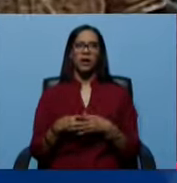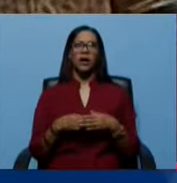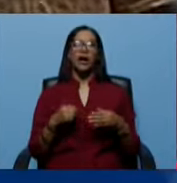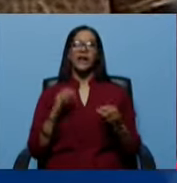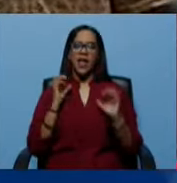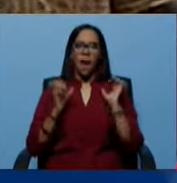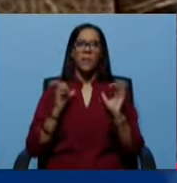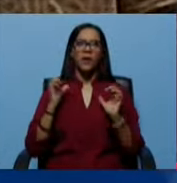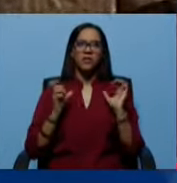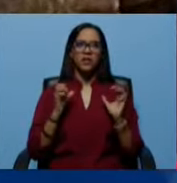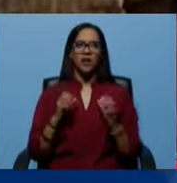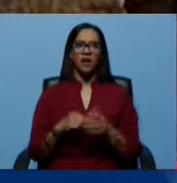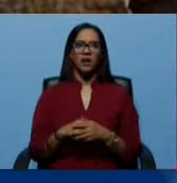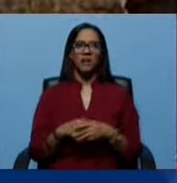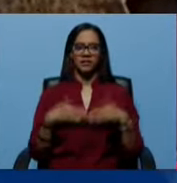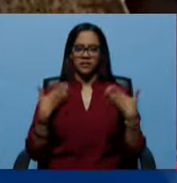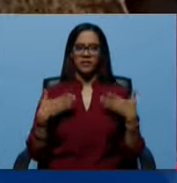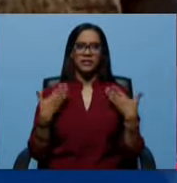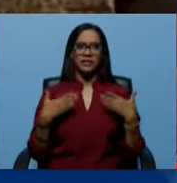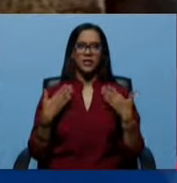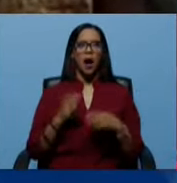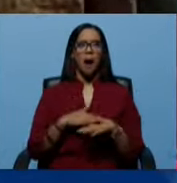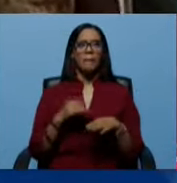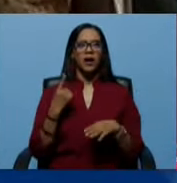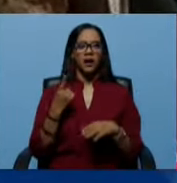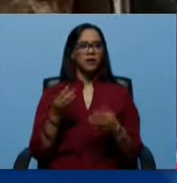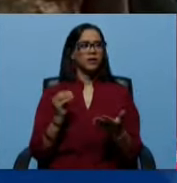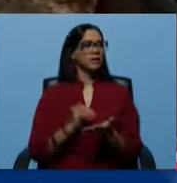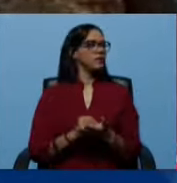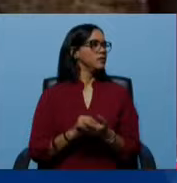emocionado. Emocionado porque una vez más